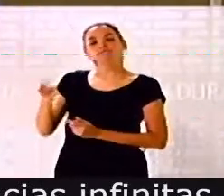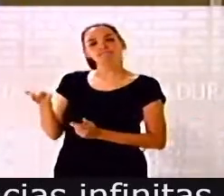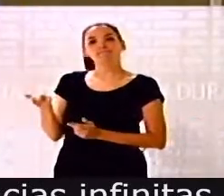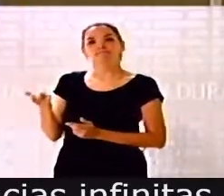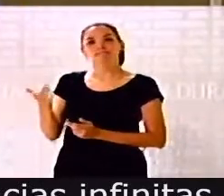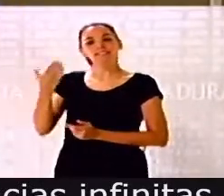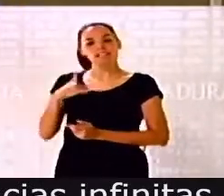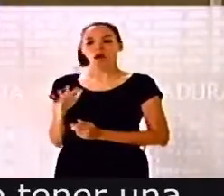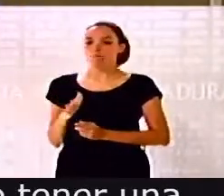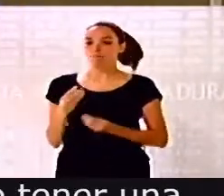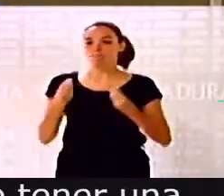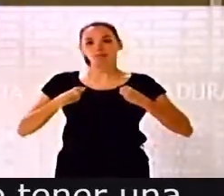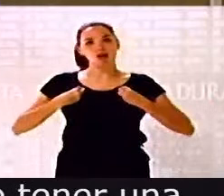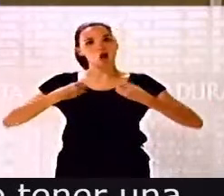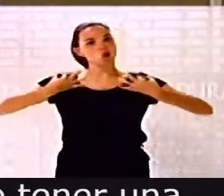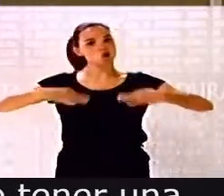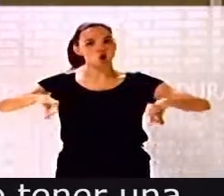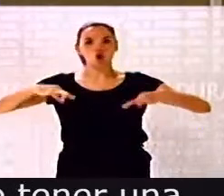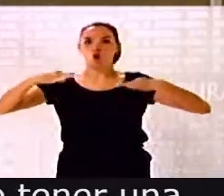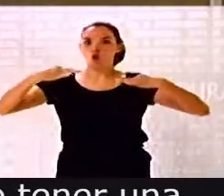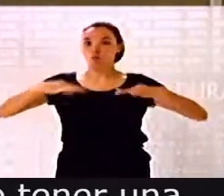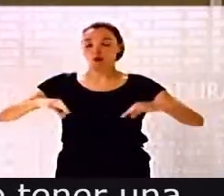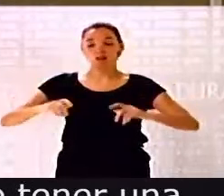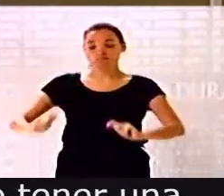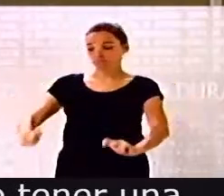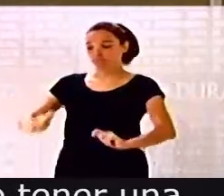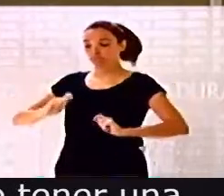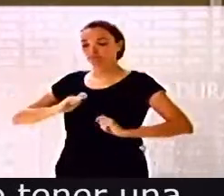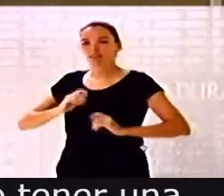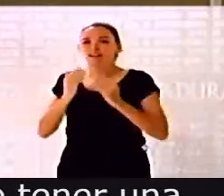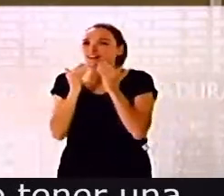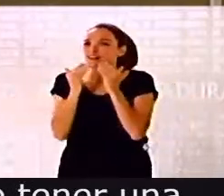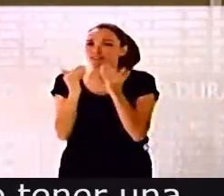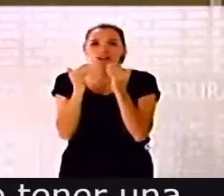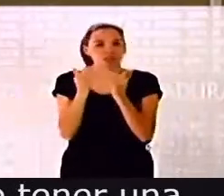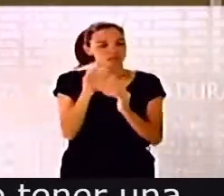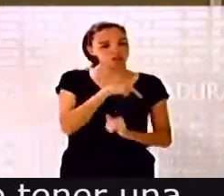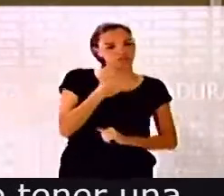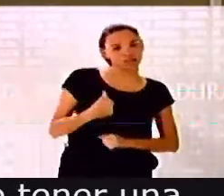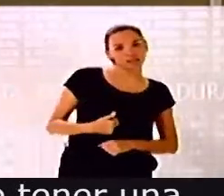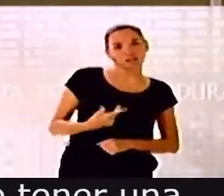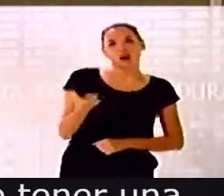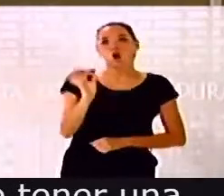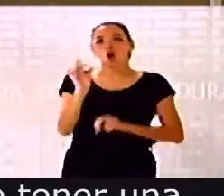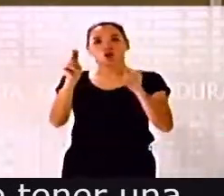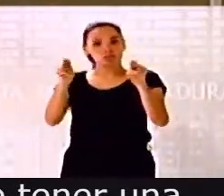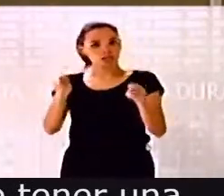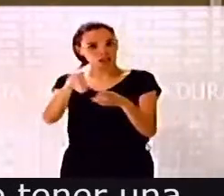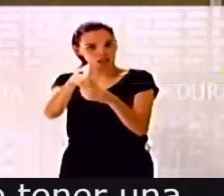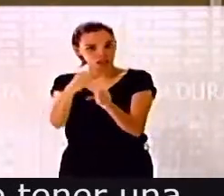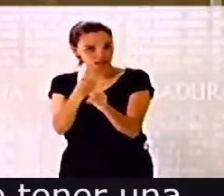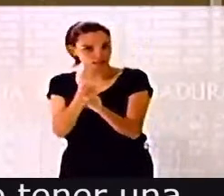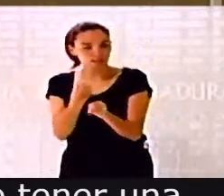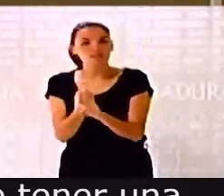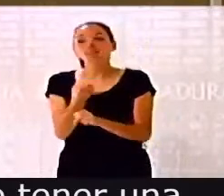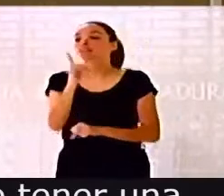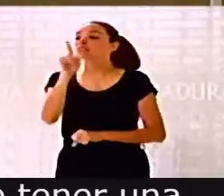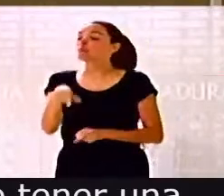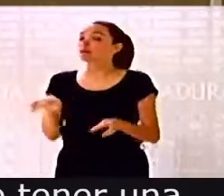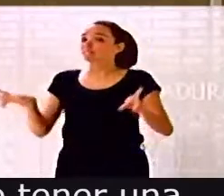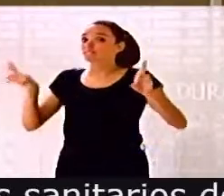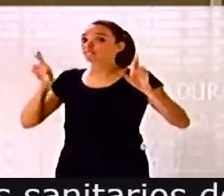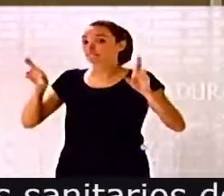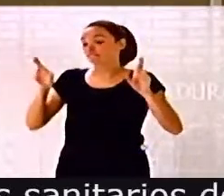la pandemia, gracias infinitas a los trabajadores sanitarios, a los de residencia y desearles